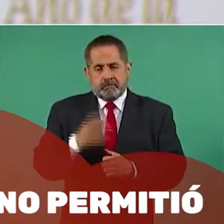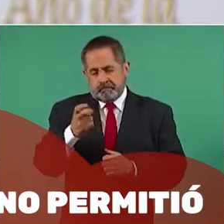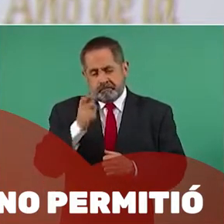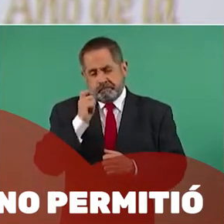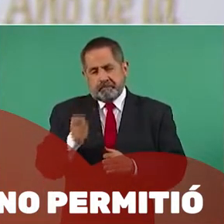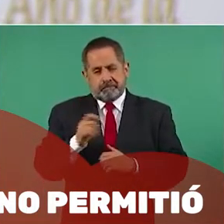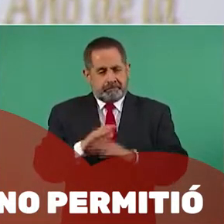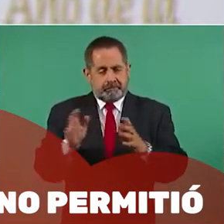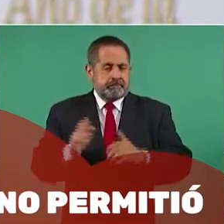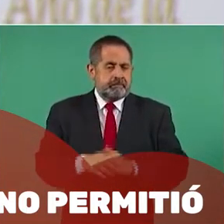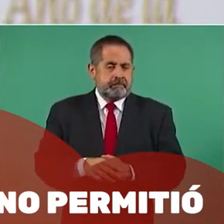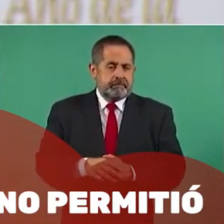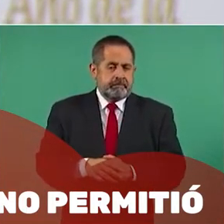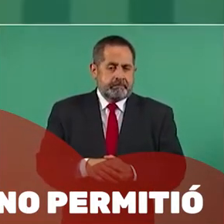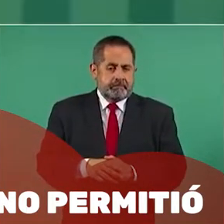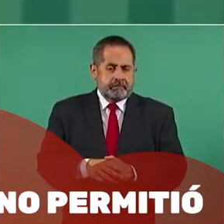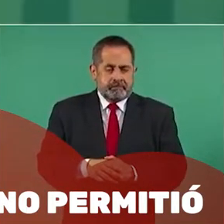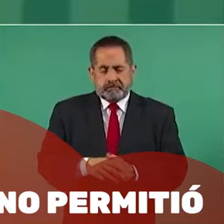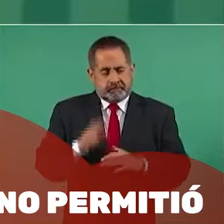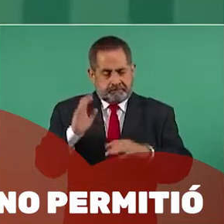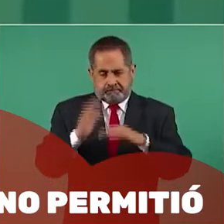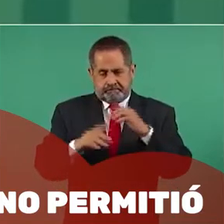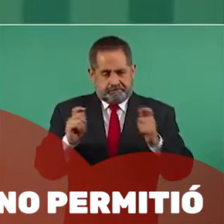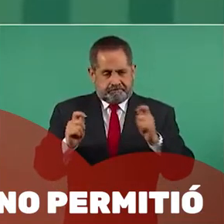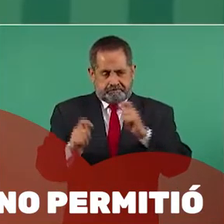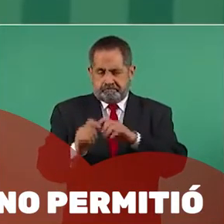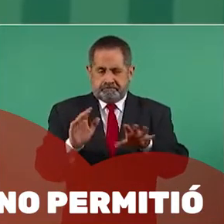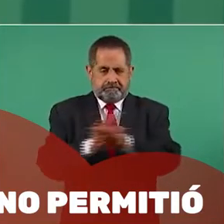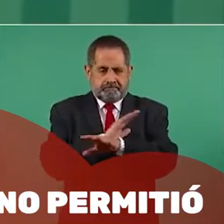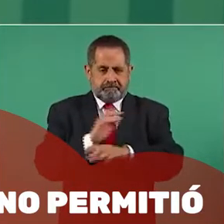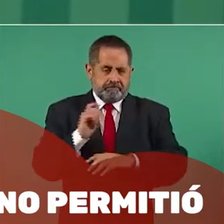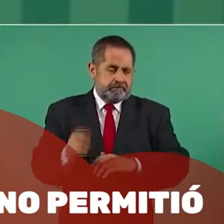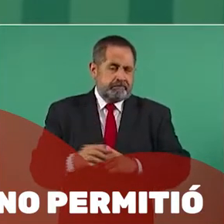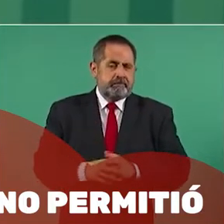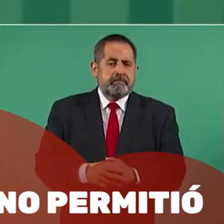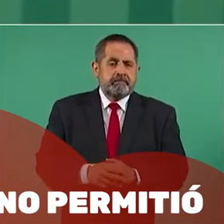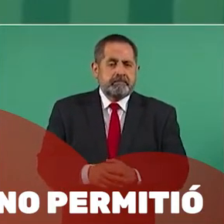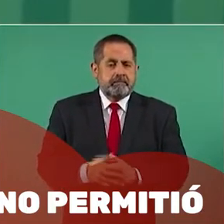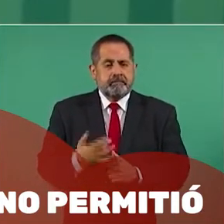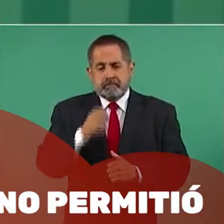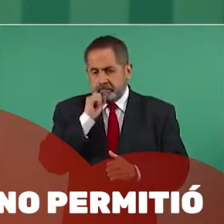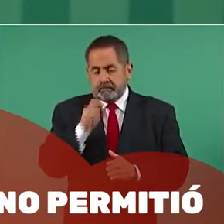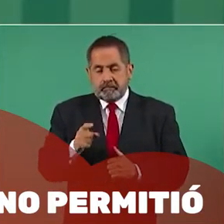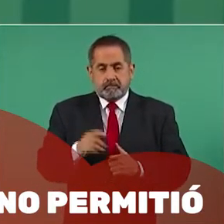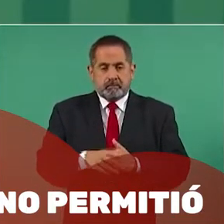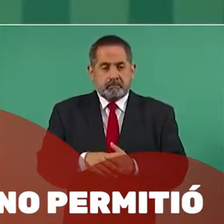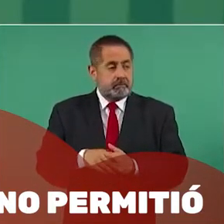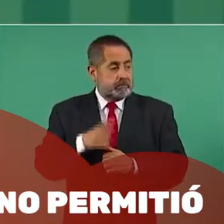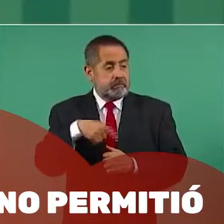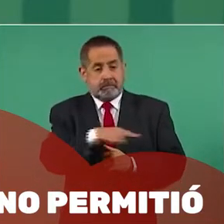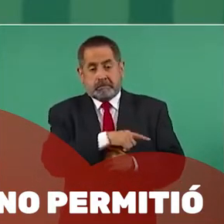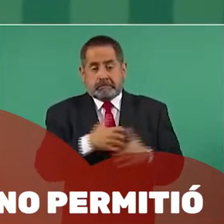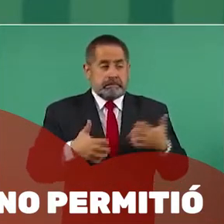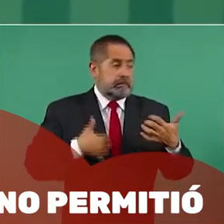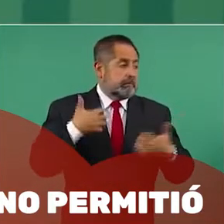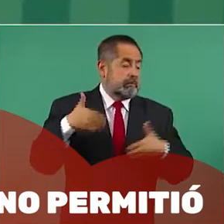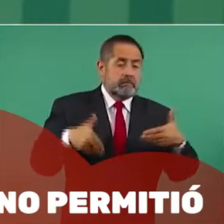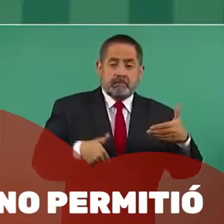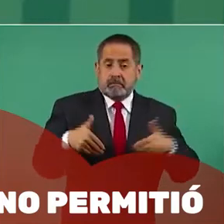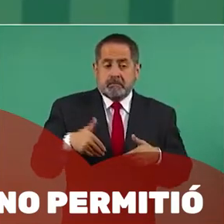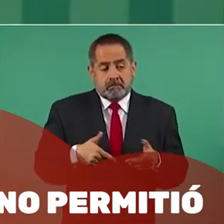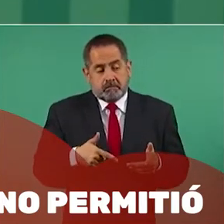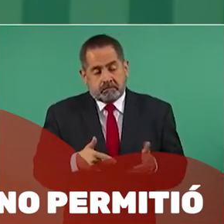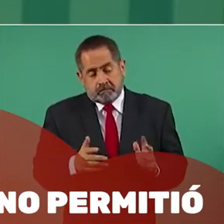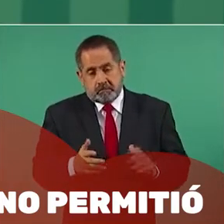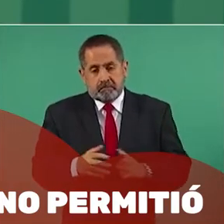minoría sobre la mayoría del pueblo, mencionó. Asimismo subrayó que él no va a participar porque desde que asumió la presidencia dejó en claro que su objetivo es el futuro y